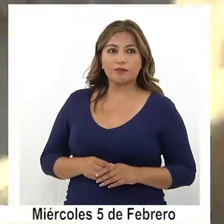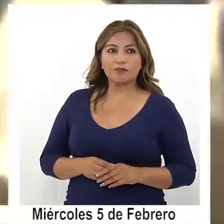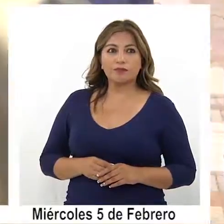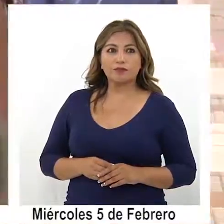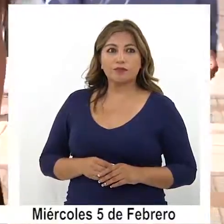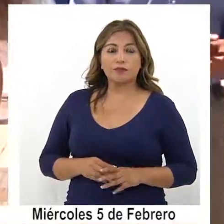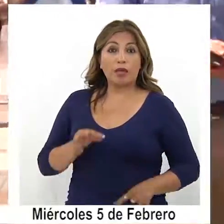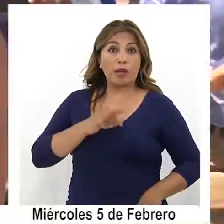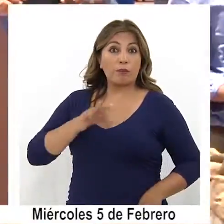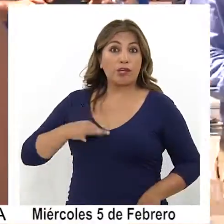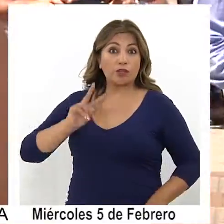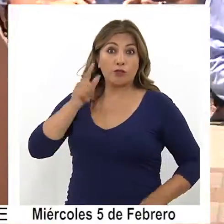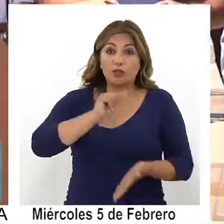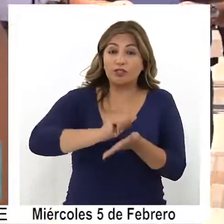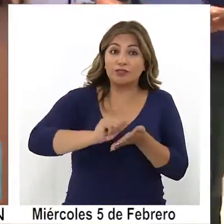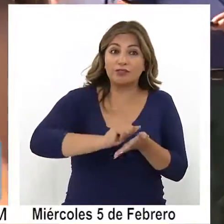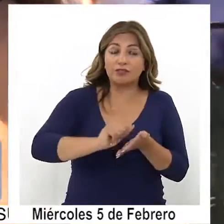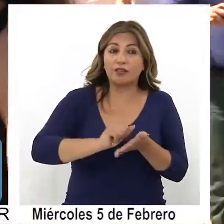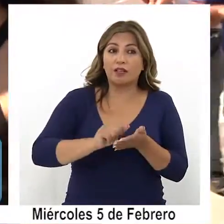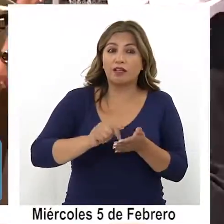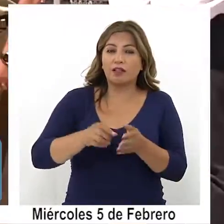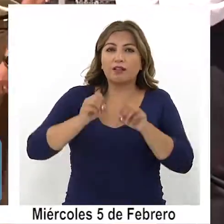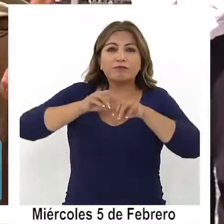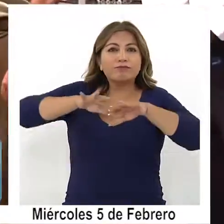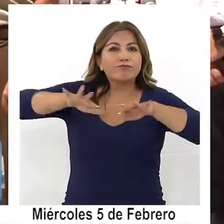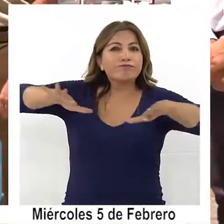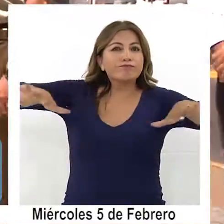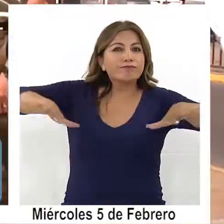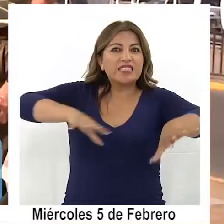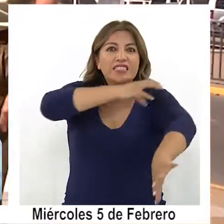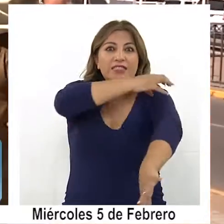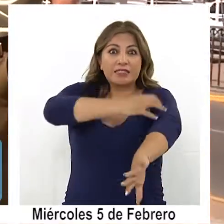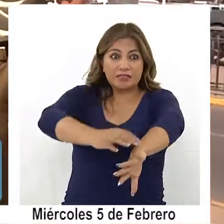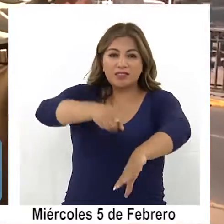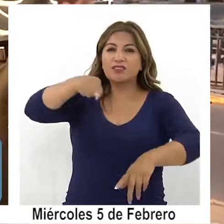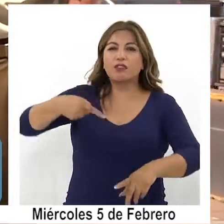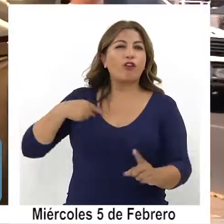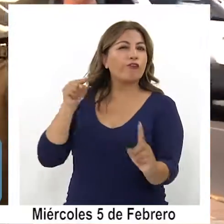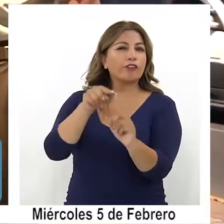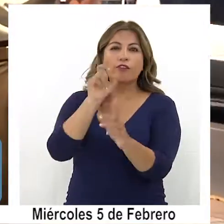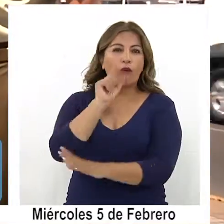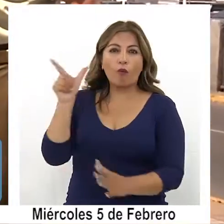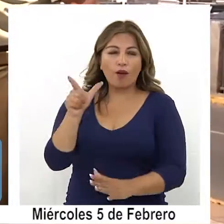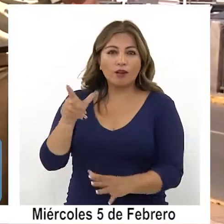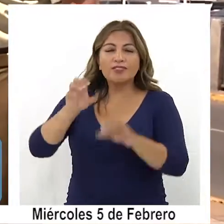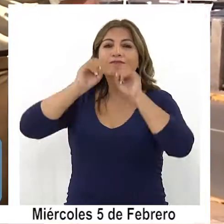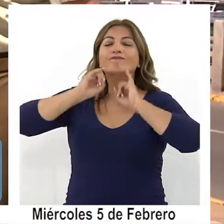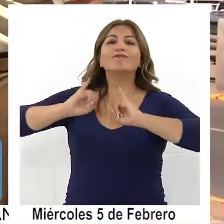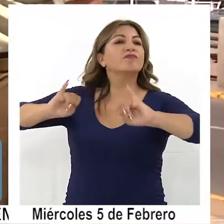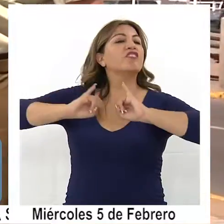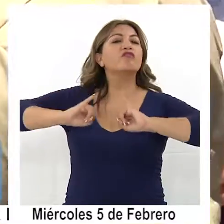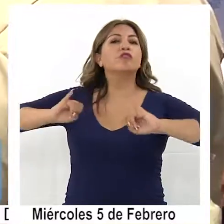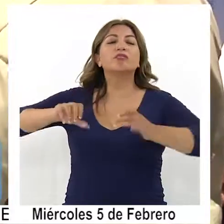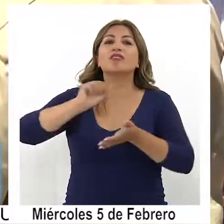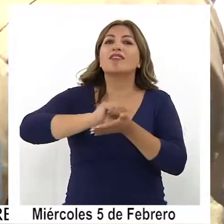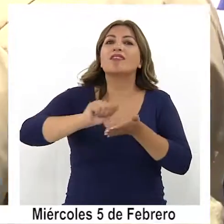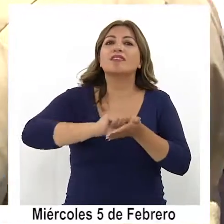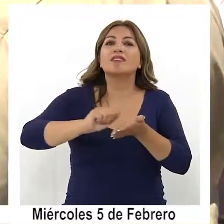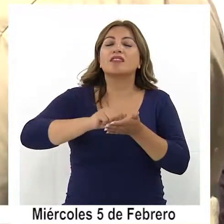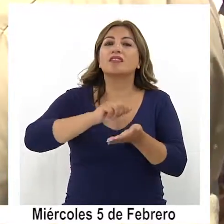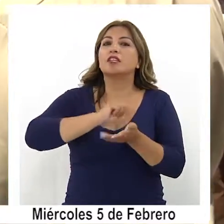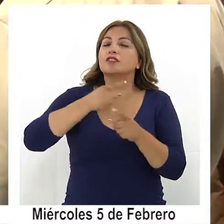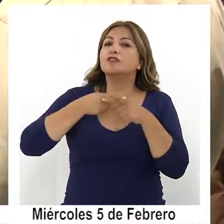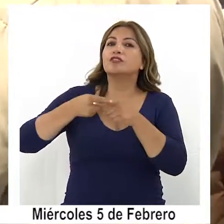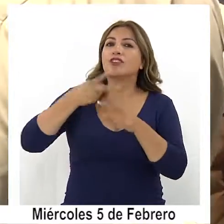Los ministros y subsecretarios están desplegados por todo el país con el objetivo de difundir la Agenda Social